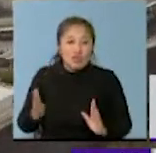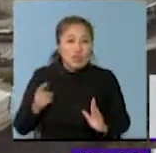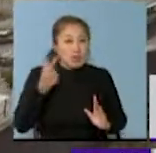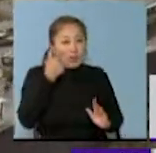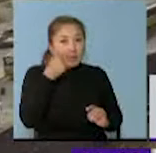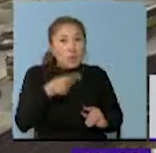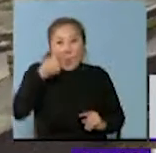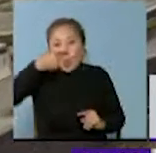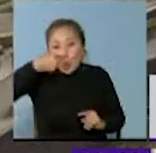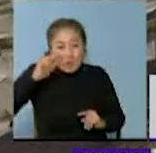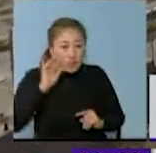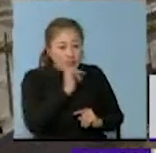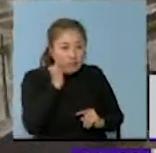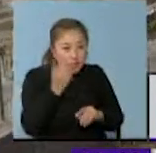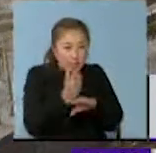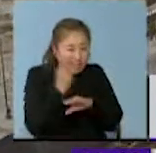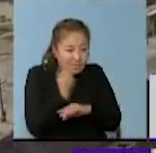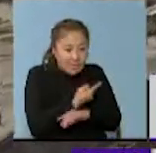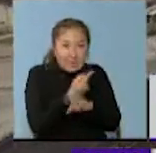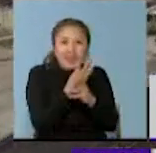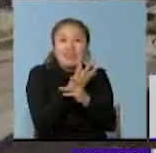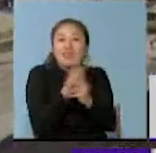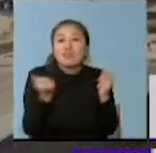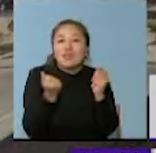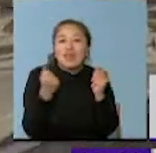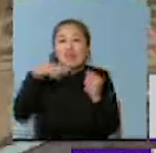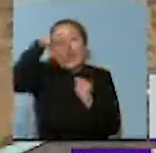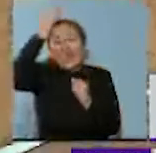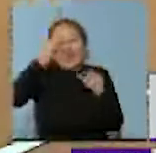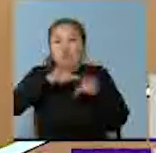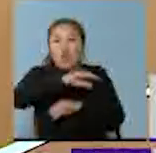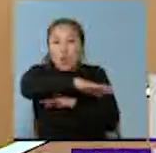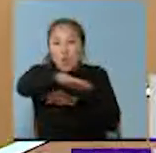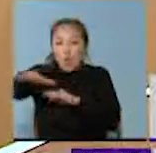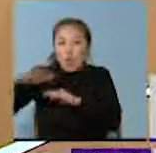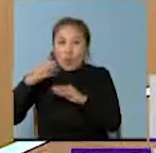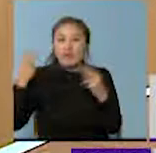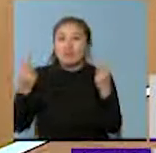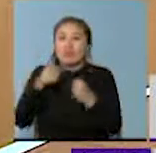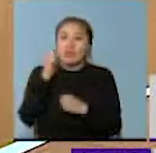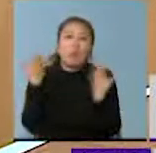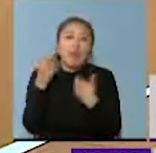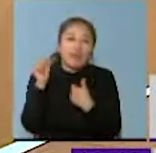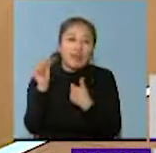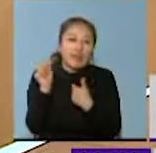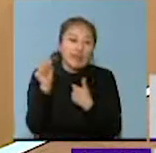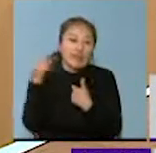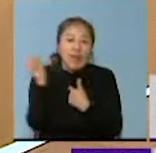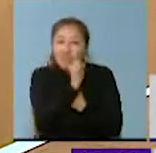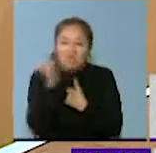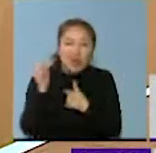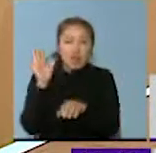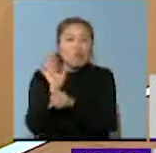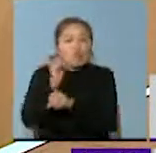dándole los últimos detalles al anfiteatro las lavanderas que acá al es un poquito más abajo del